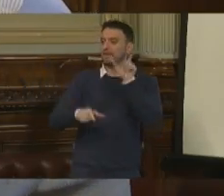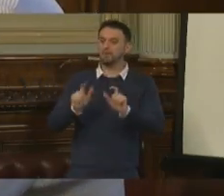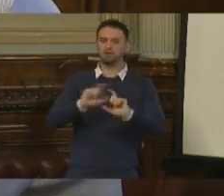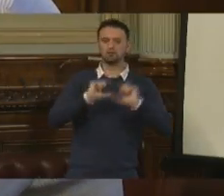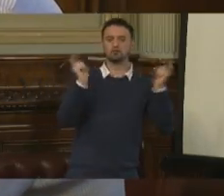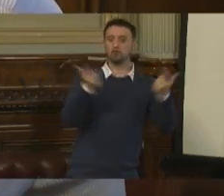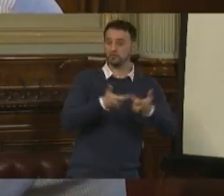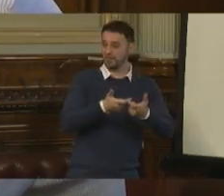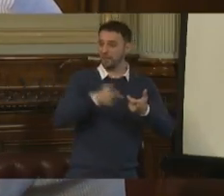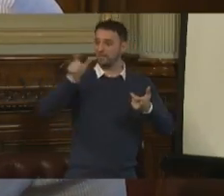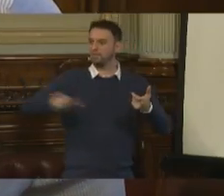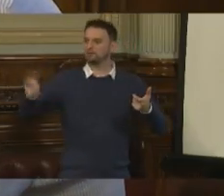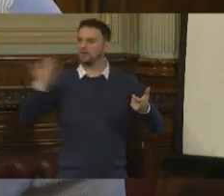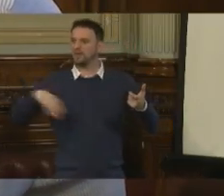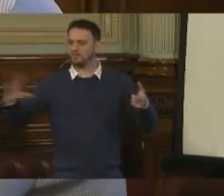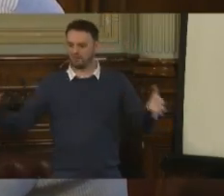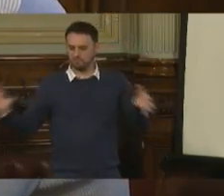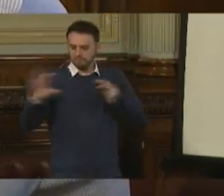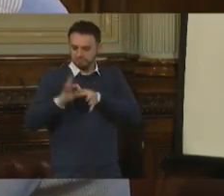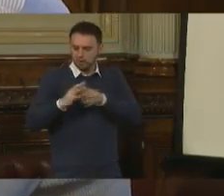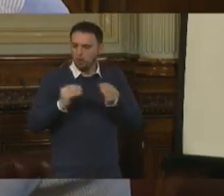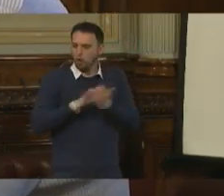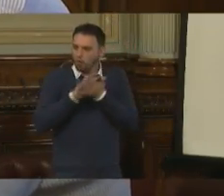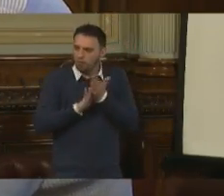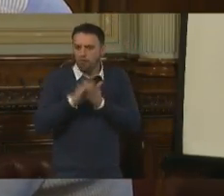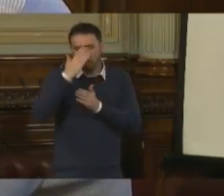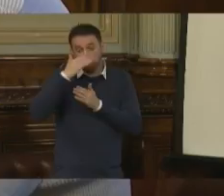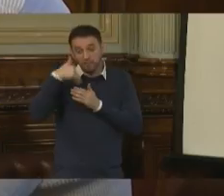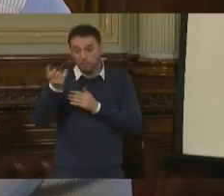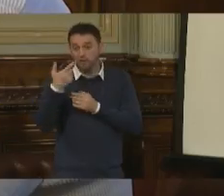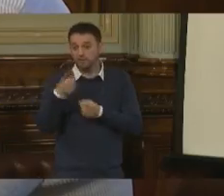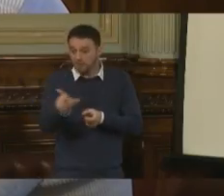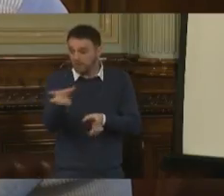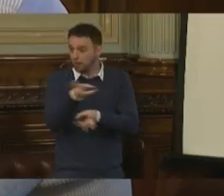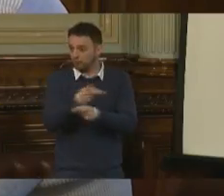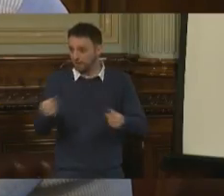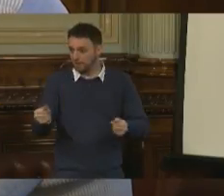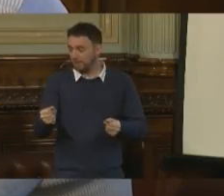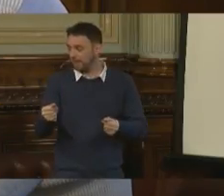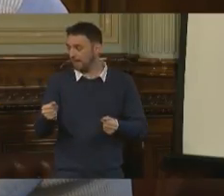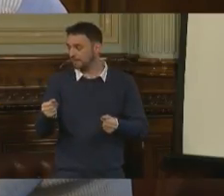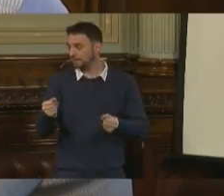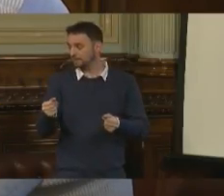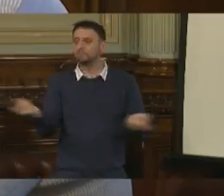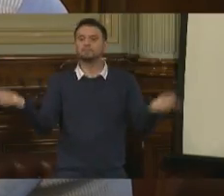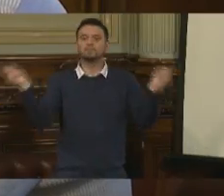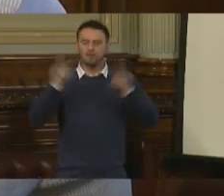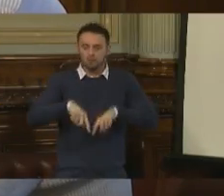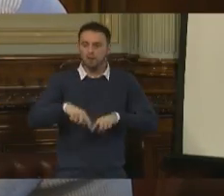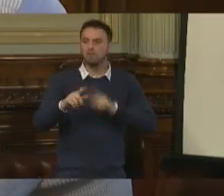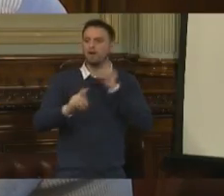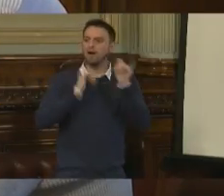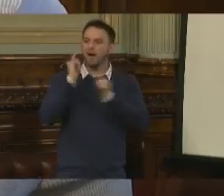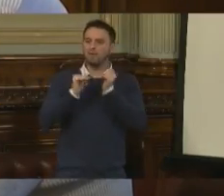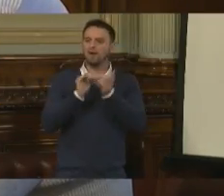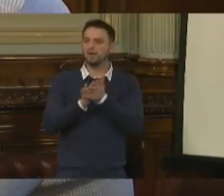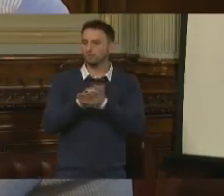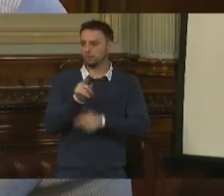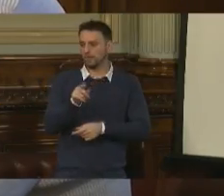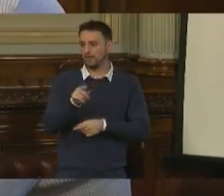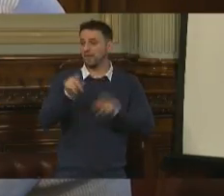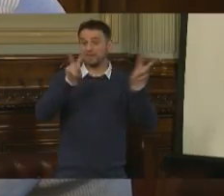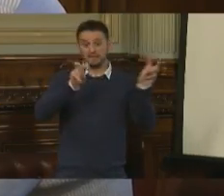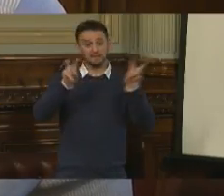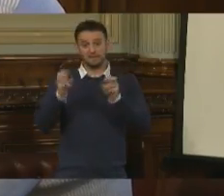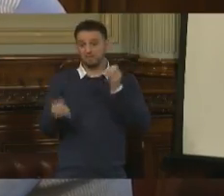relación entre la sociedad y las personas con discapacidad y después de ver lo que vamos a ir hablando un poquito